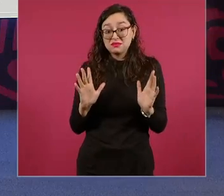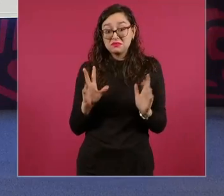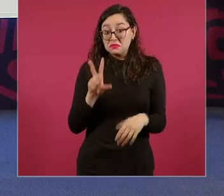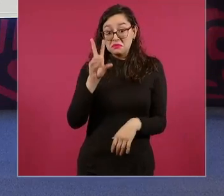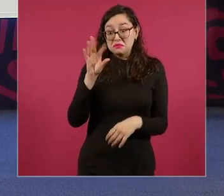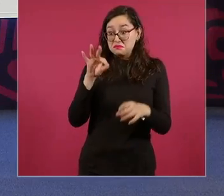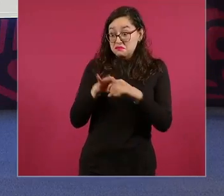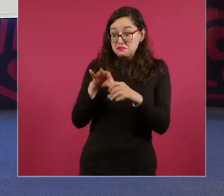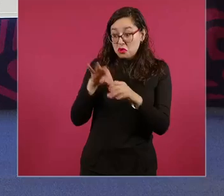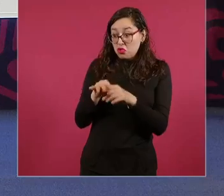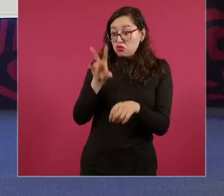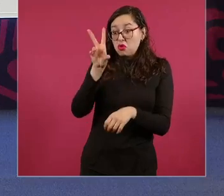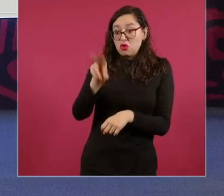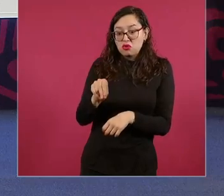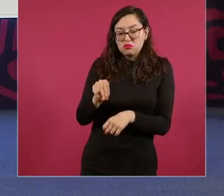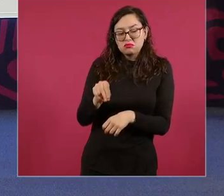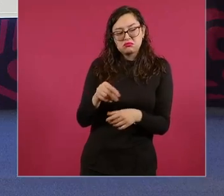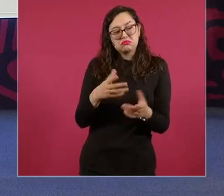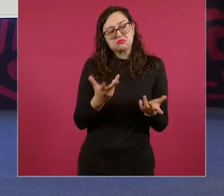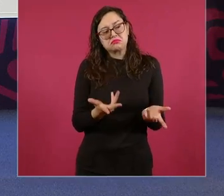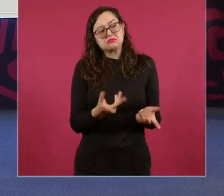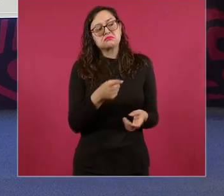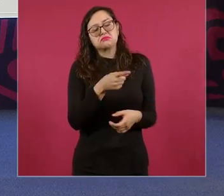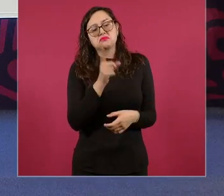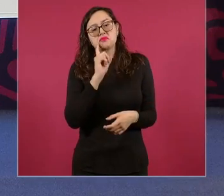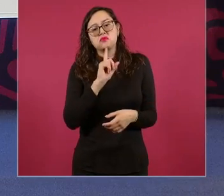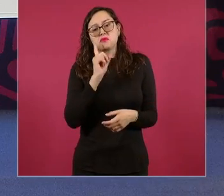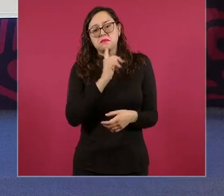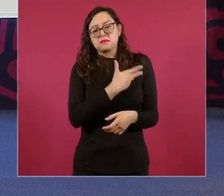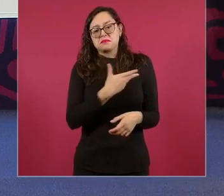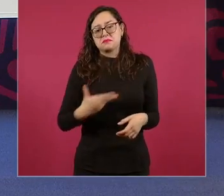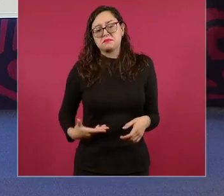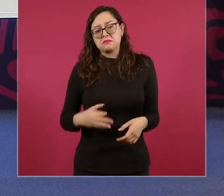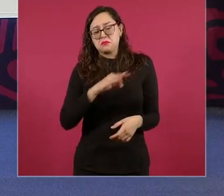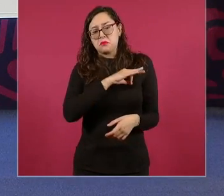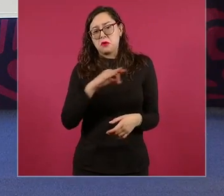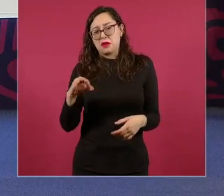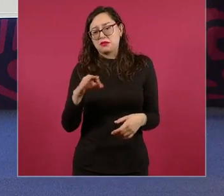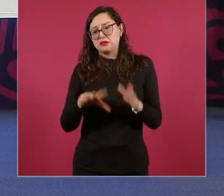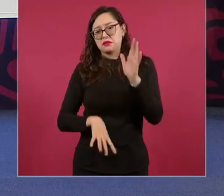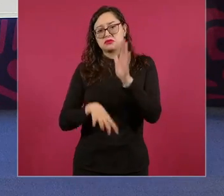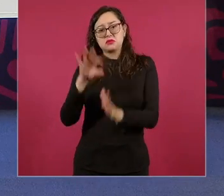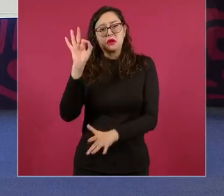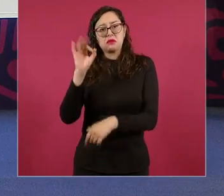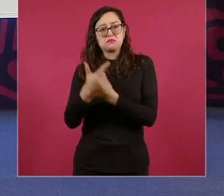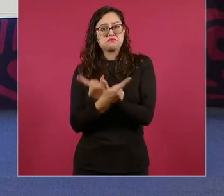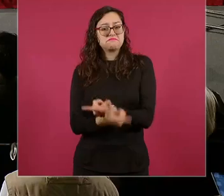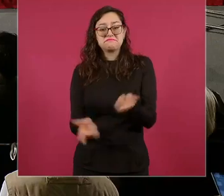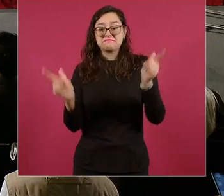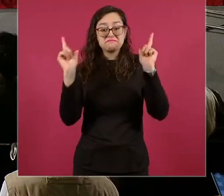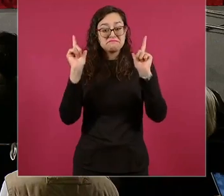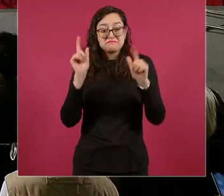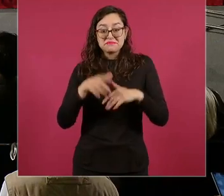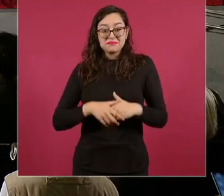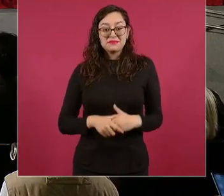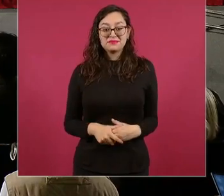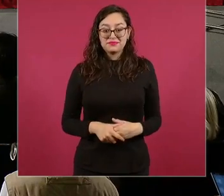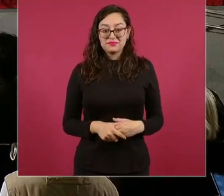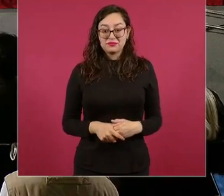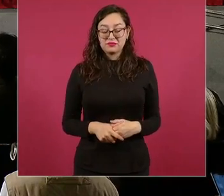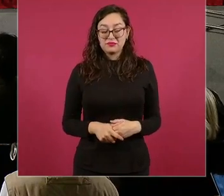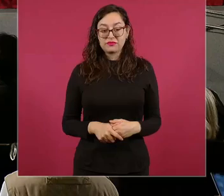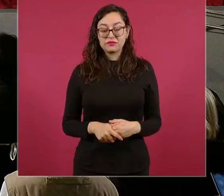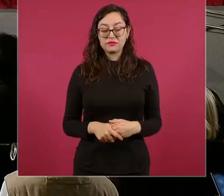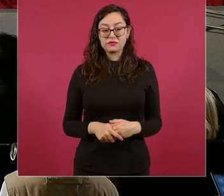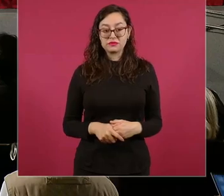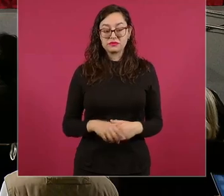podría conformar una mayoría. Adelante. Aquí podemos ver cómo, en el caso de la